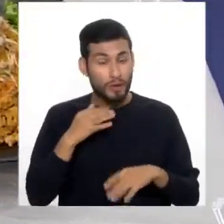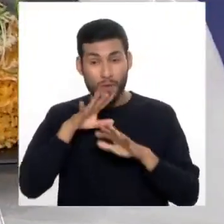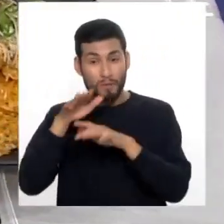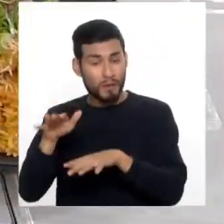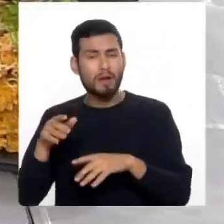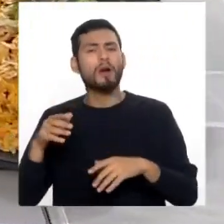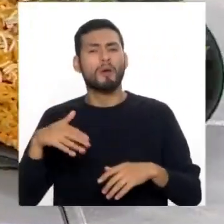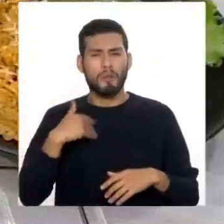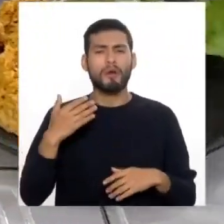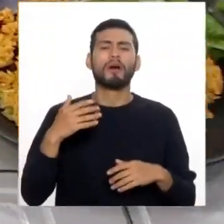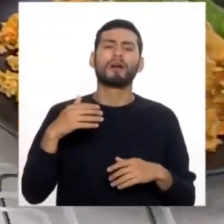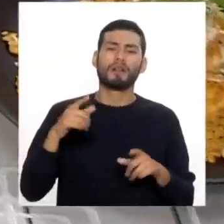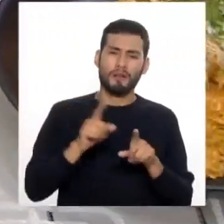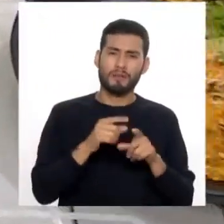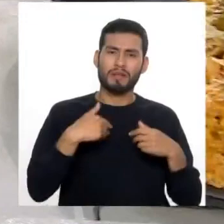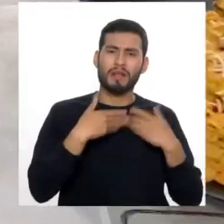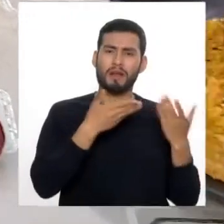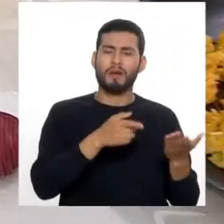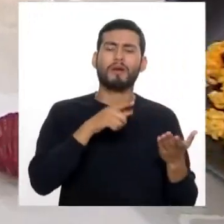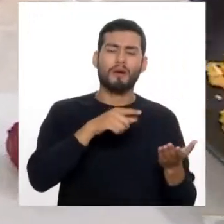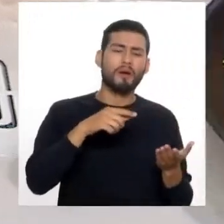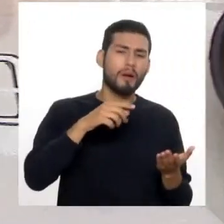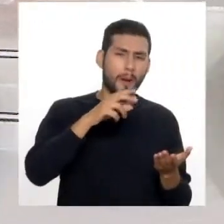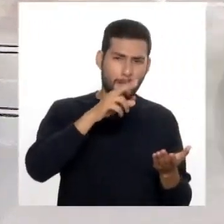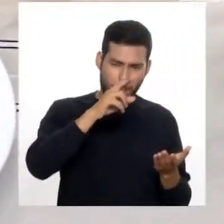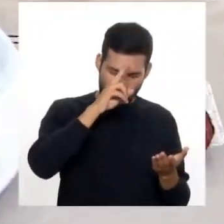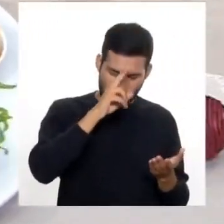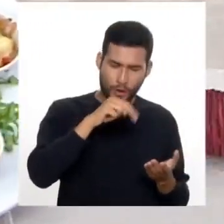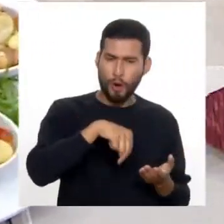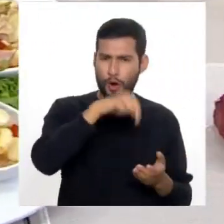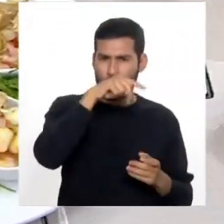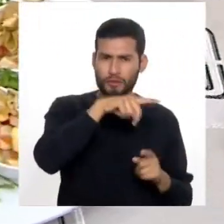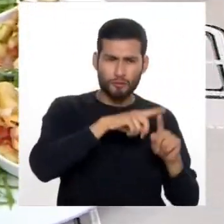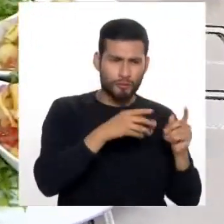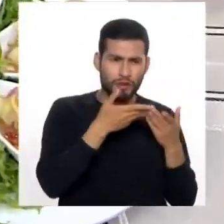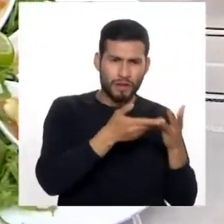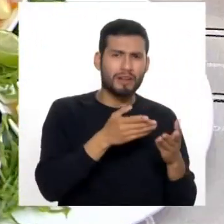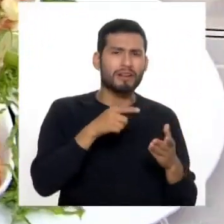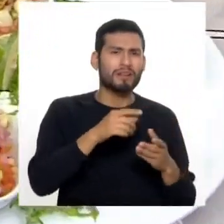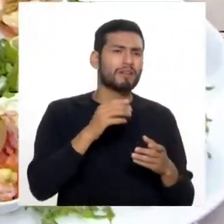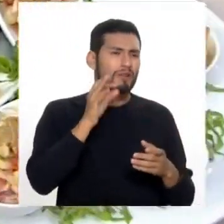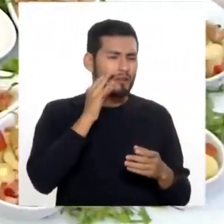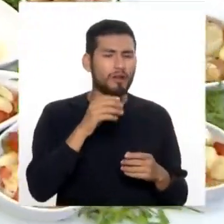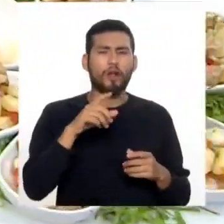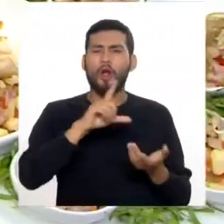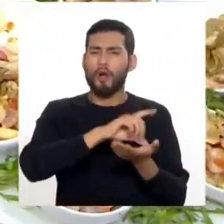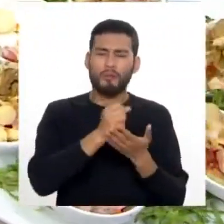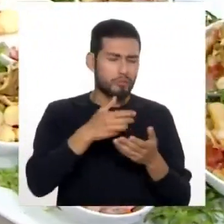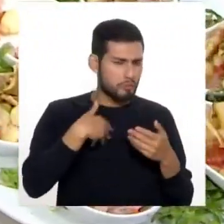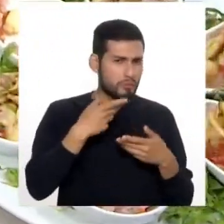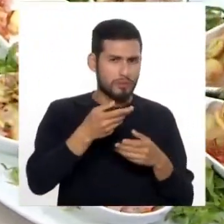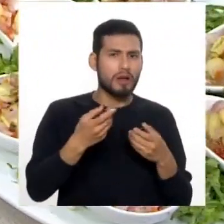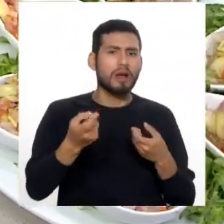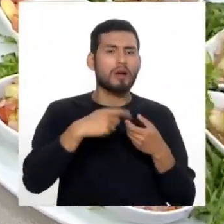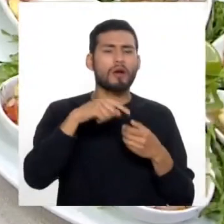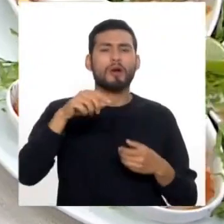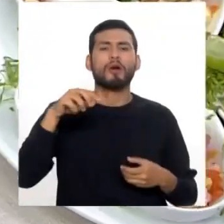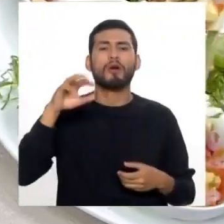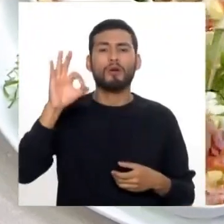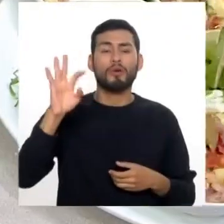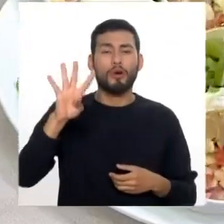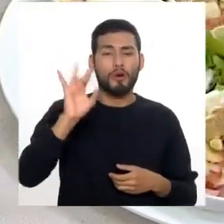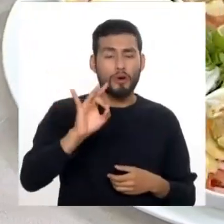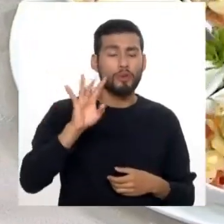tenemos platos criollos. De seco de cabrito, arroz con pato, lomo saltado y Pueden hacer sus reservas a Puerto Norte a